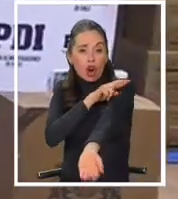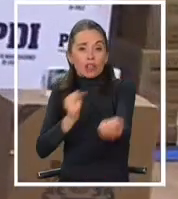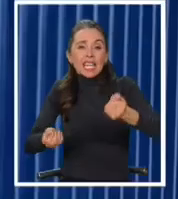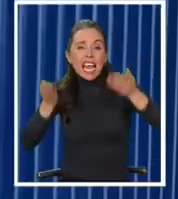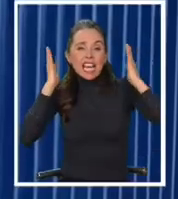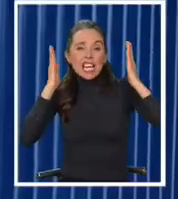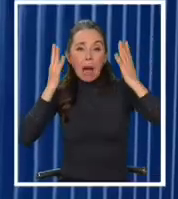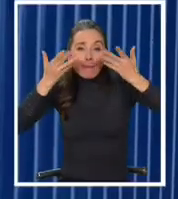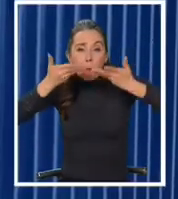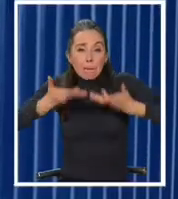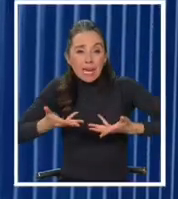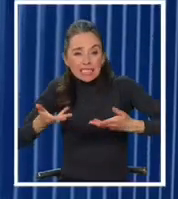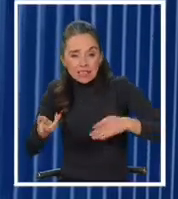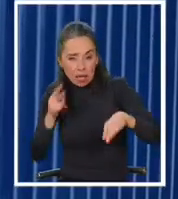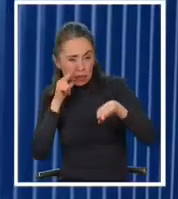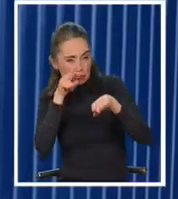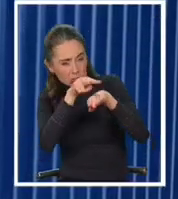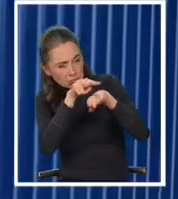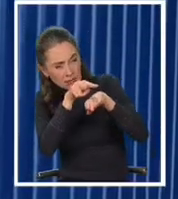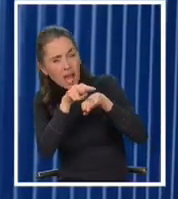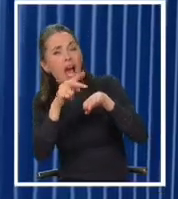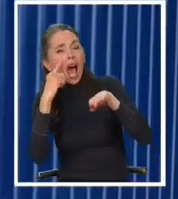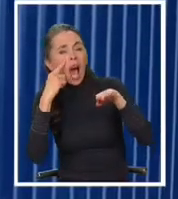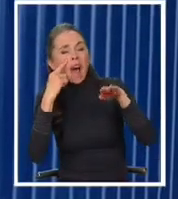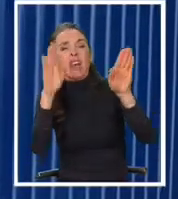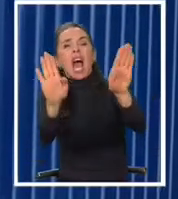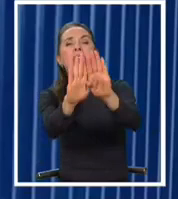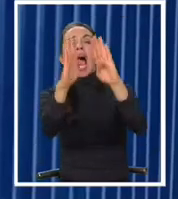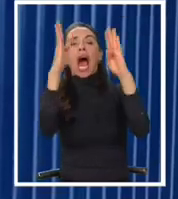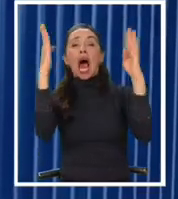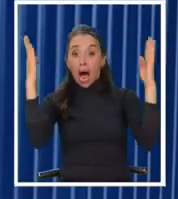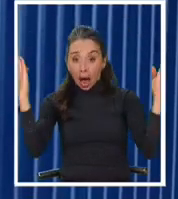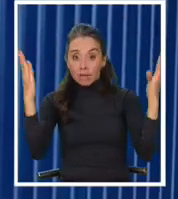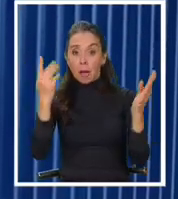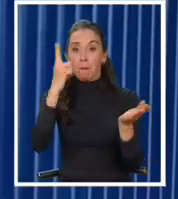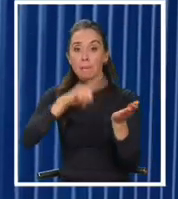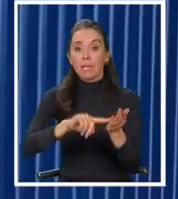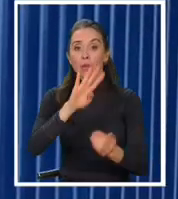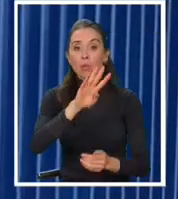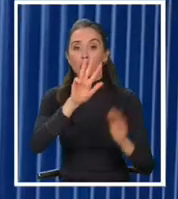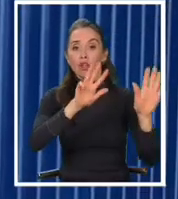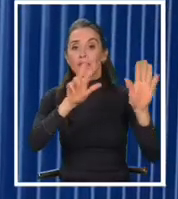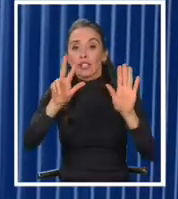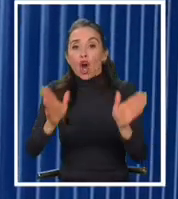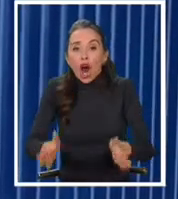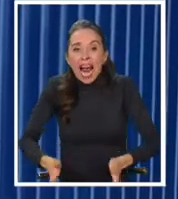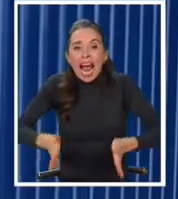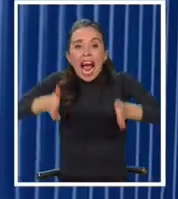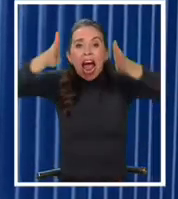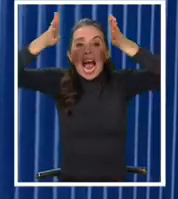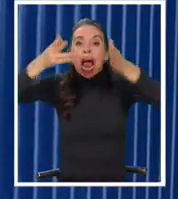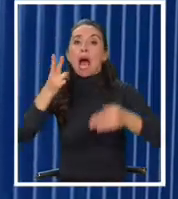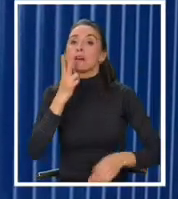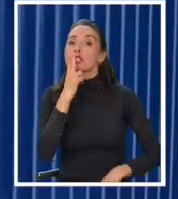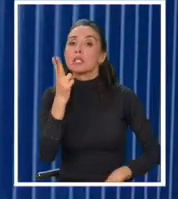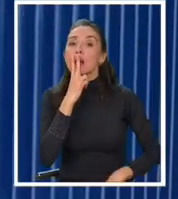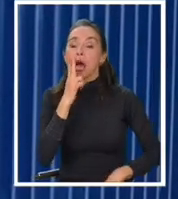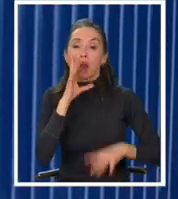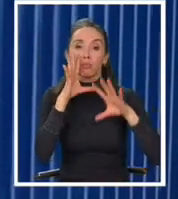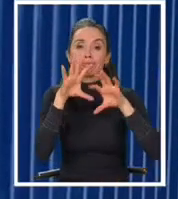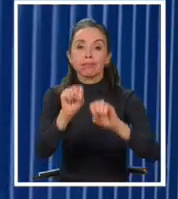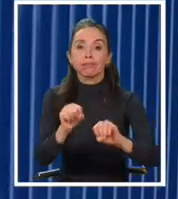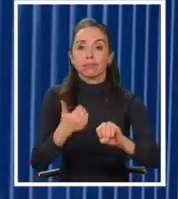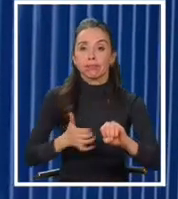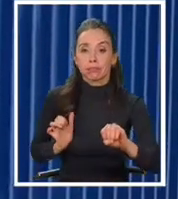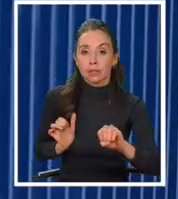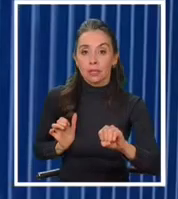alto tonelaje. Logran encontrar al interior de estos un total de 1.498 pacas de cigarrillos, lo que se traduce, ¿no es cierto?,